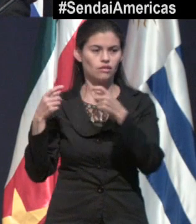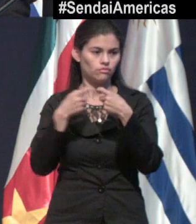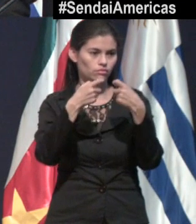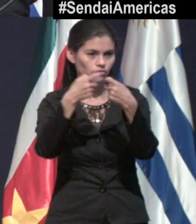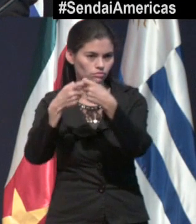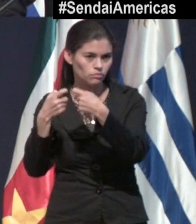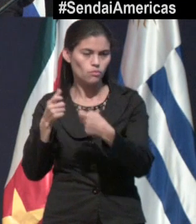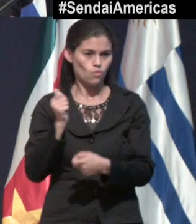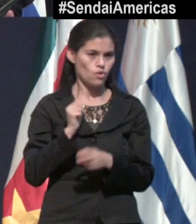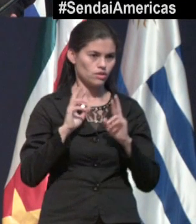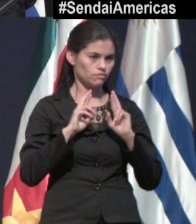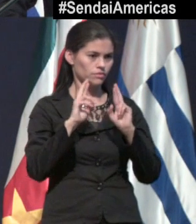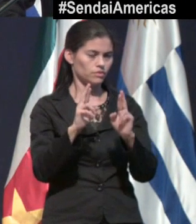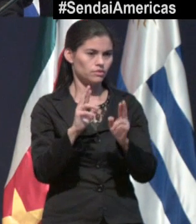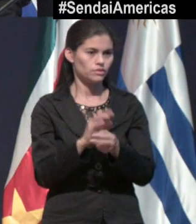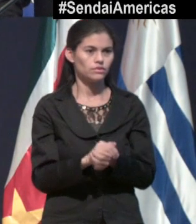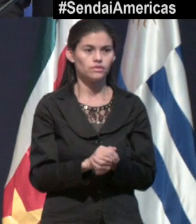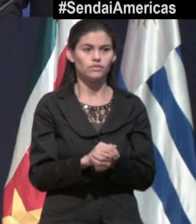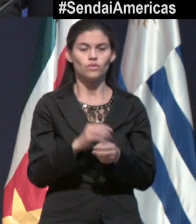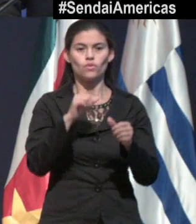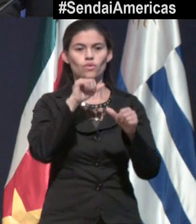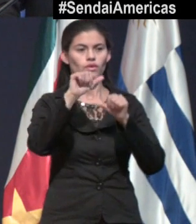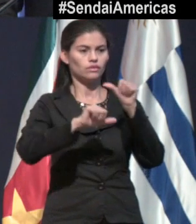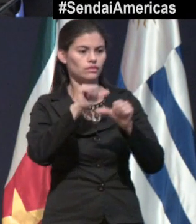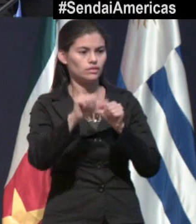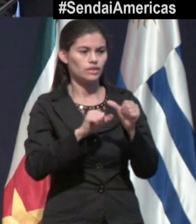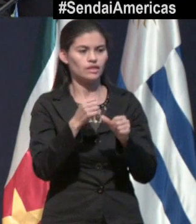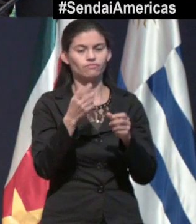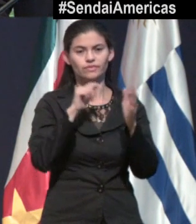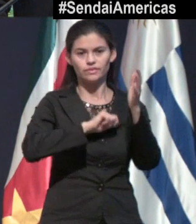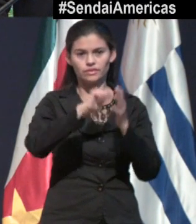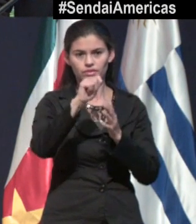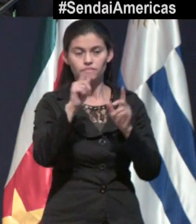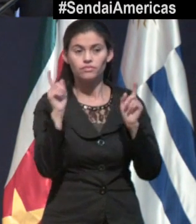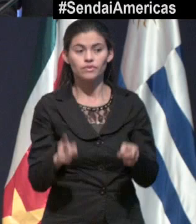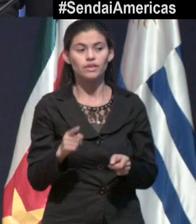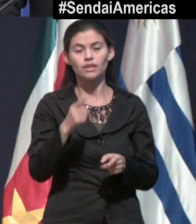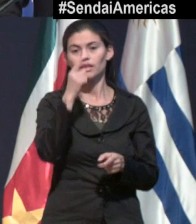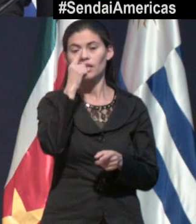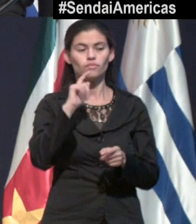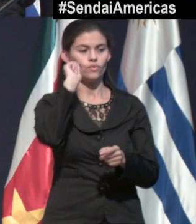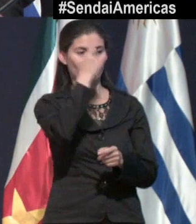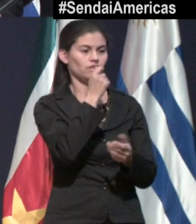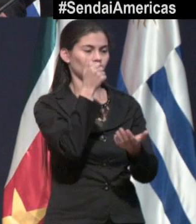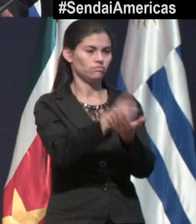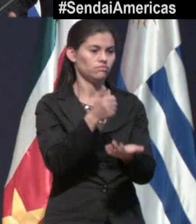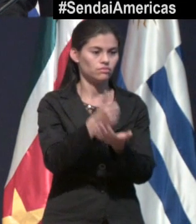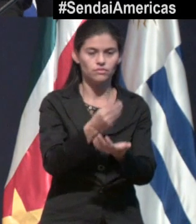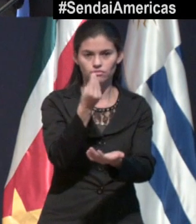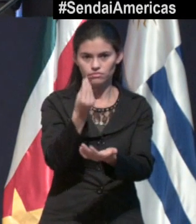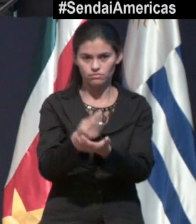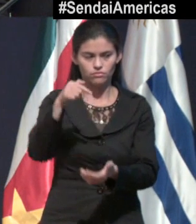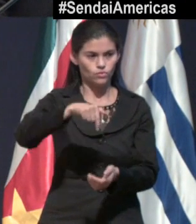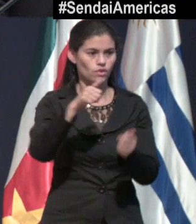de mujeres, a los organismos de ciencia y tecnología, así como también a las universidades. Ellos están